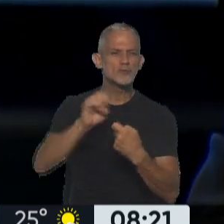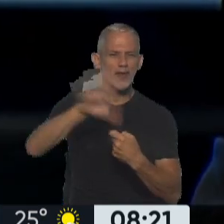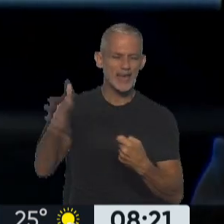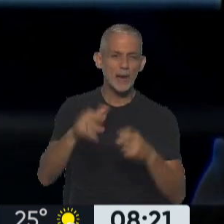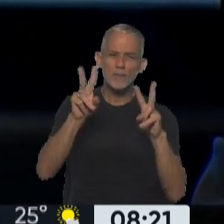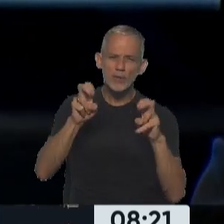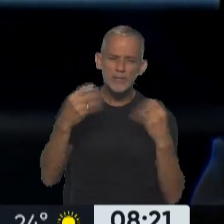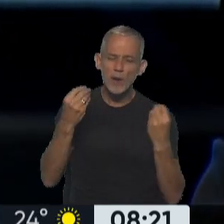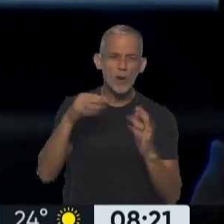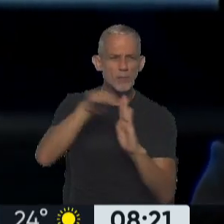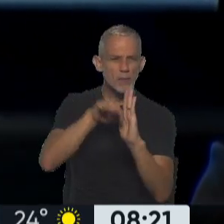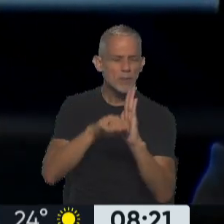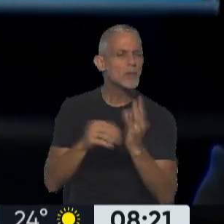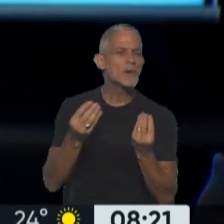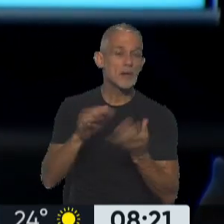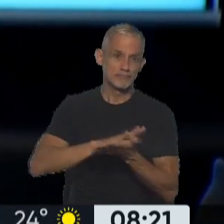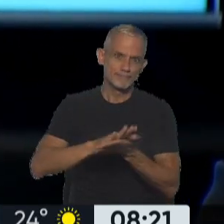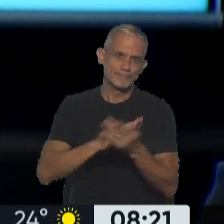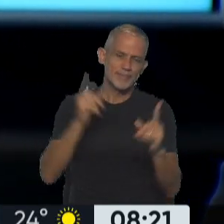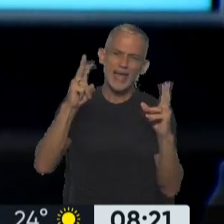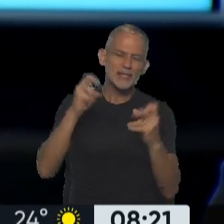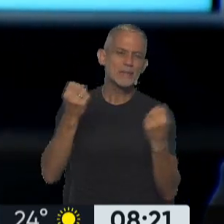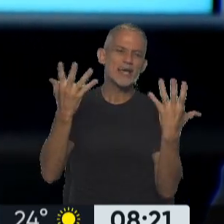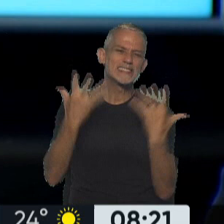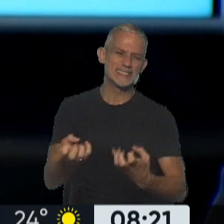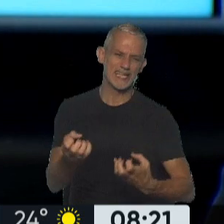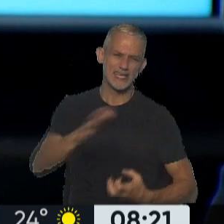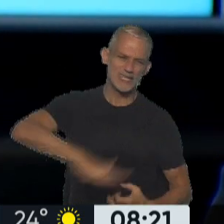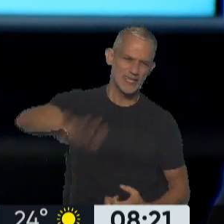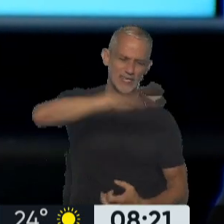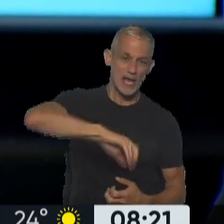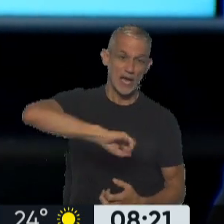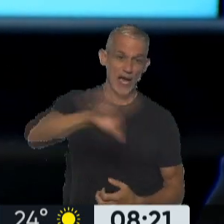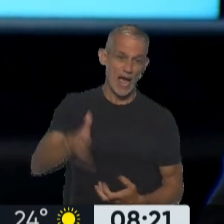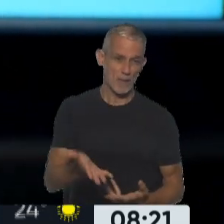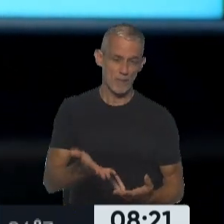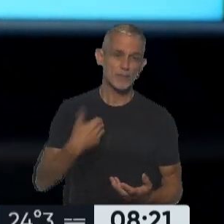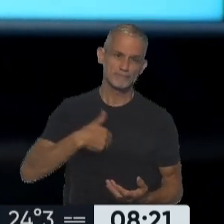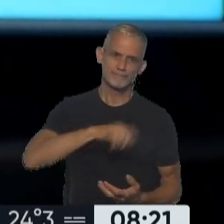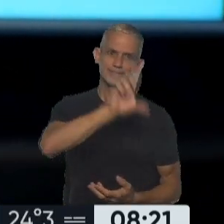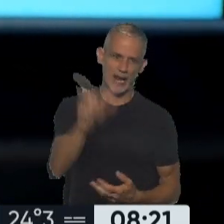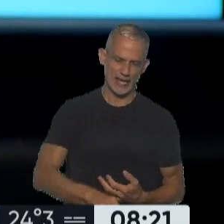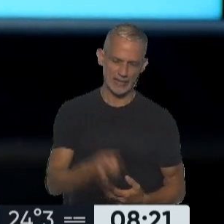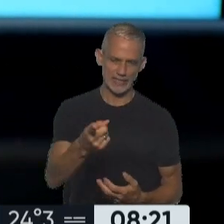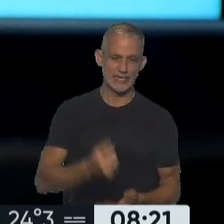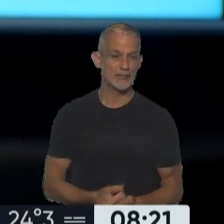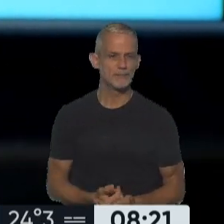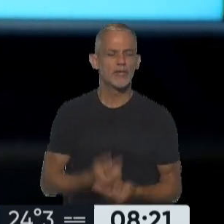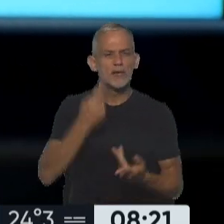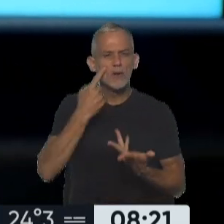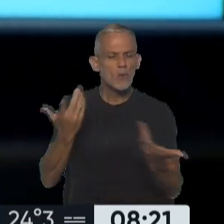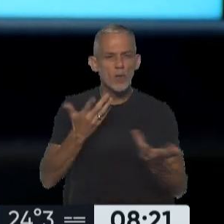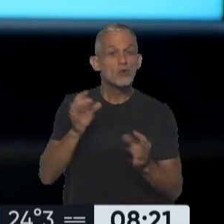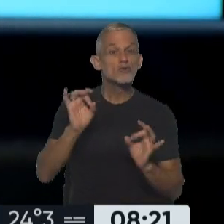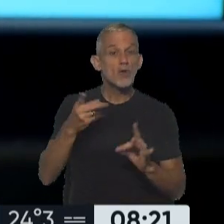central, medidas a implementar justamente por la sequía que atraviesa parte de la República Argentina. Pero atención, porque no